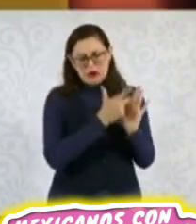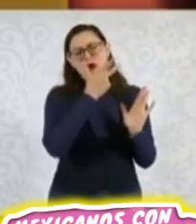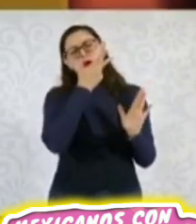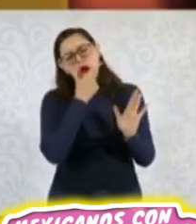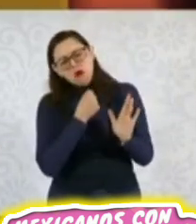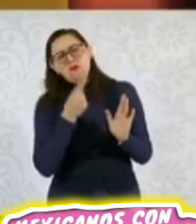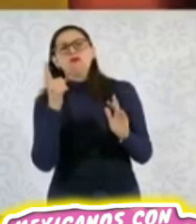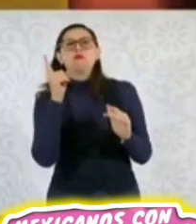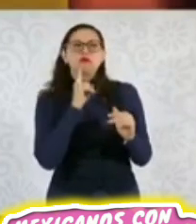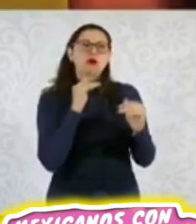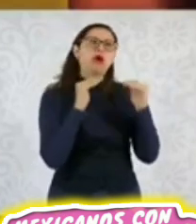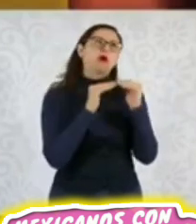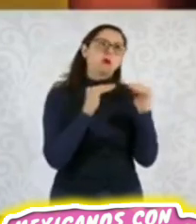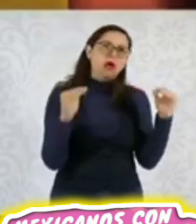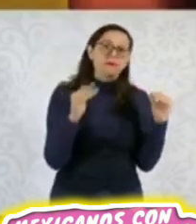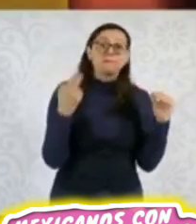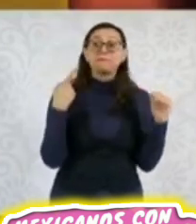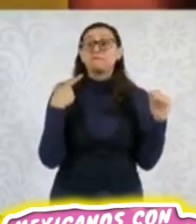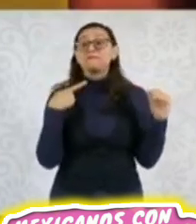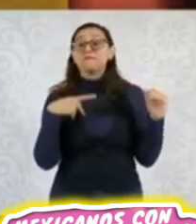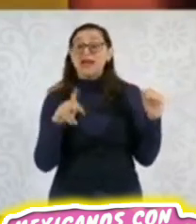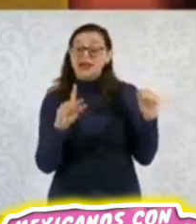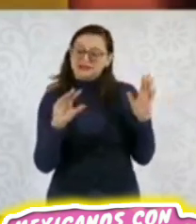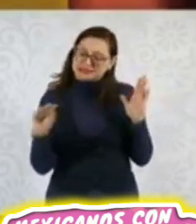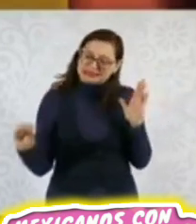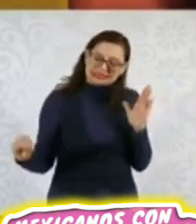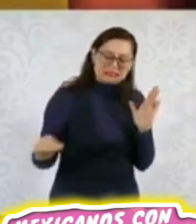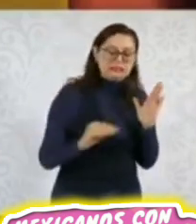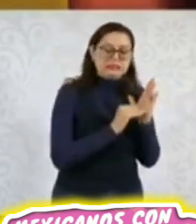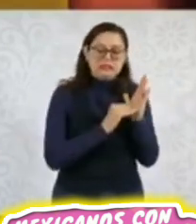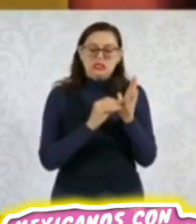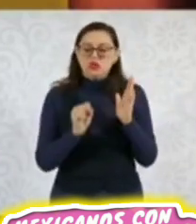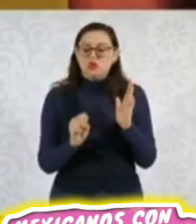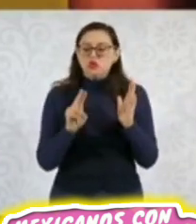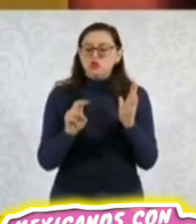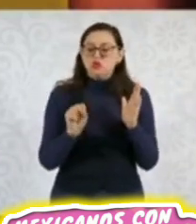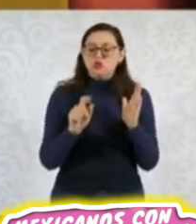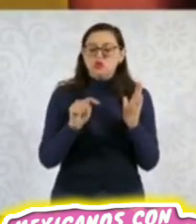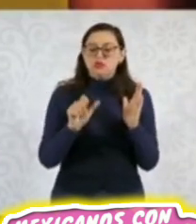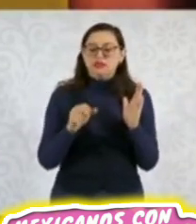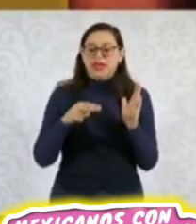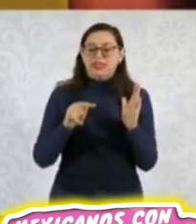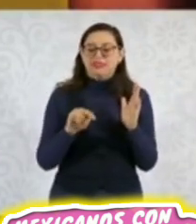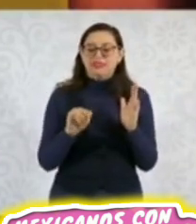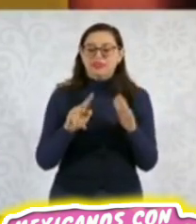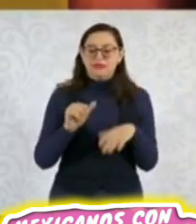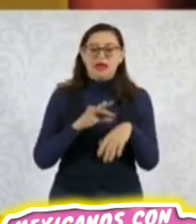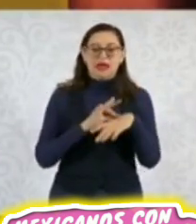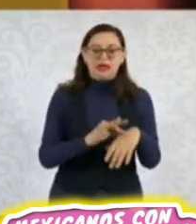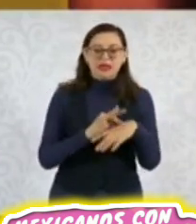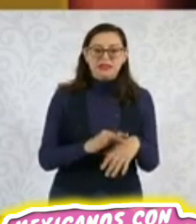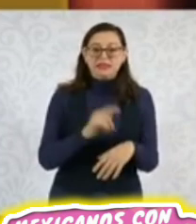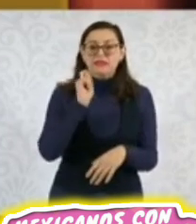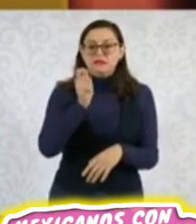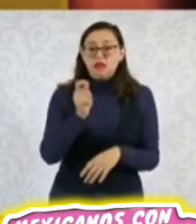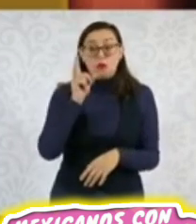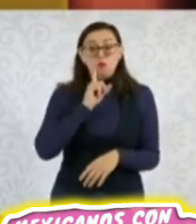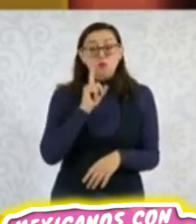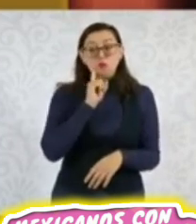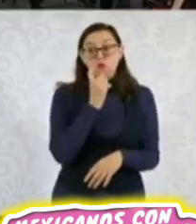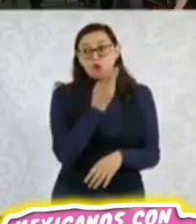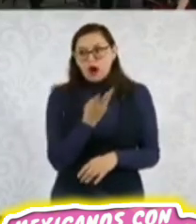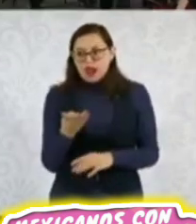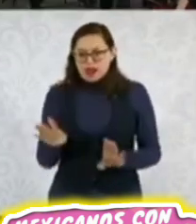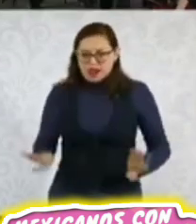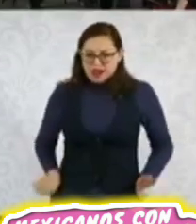las disposiciones en nuestro país tienen que considerar las particularidades de las mujeres y sus derechos humanos. A eso